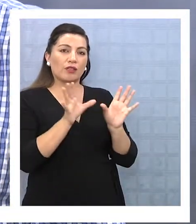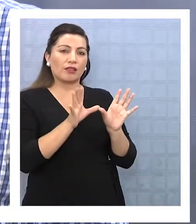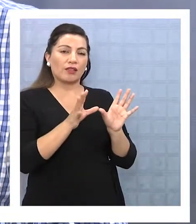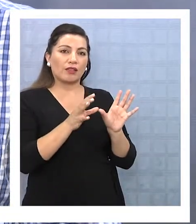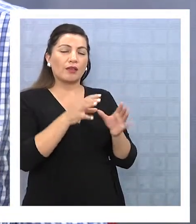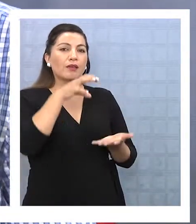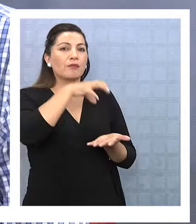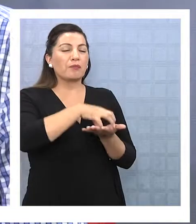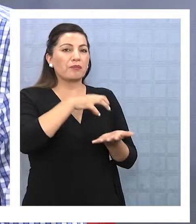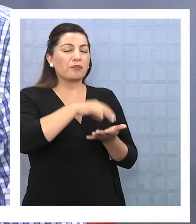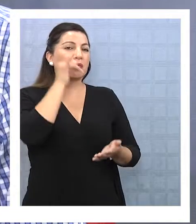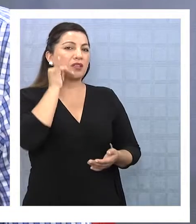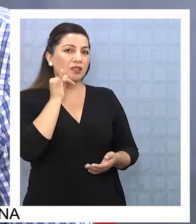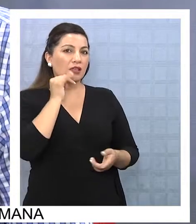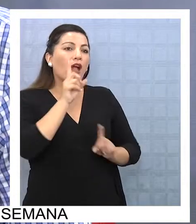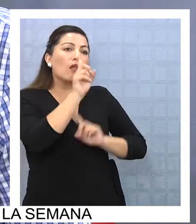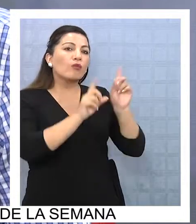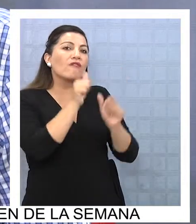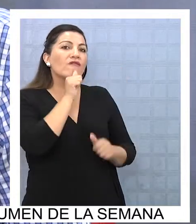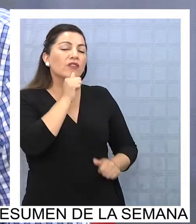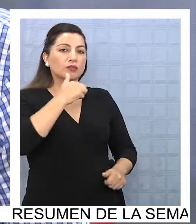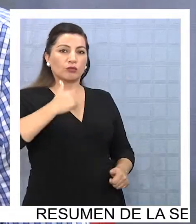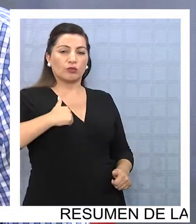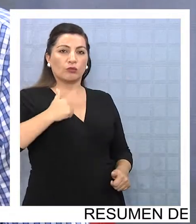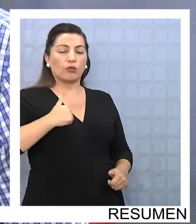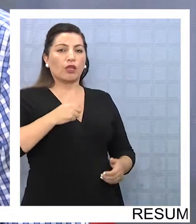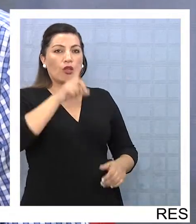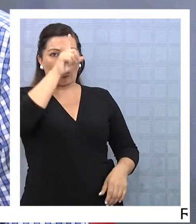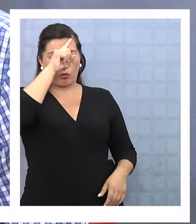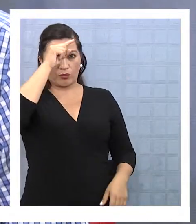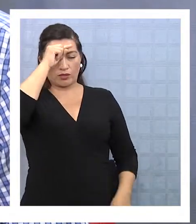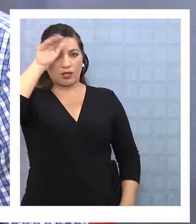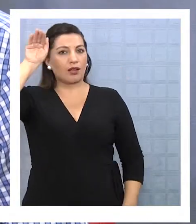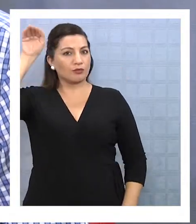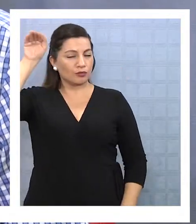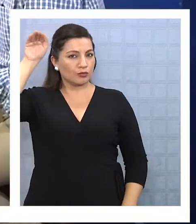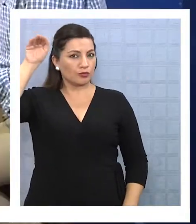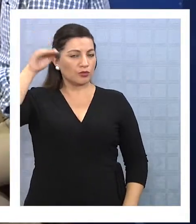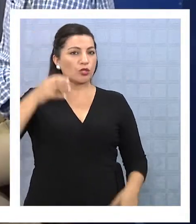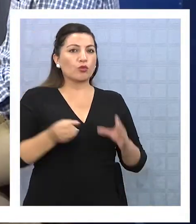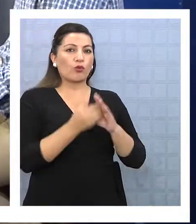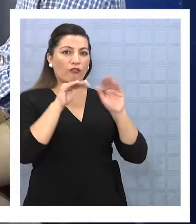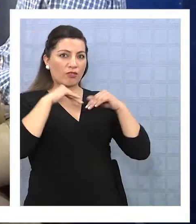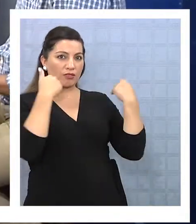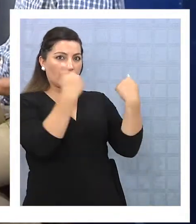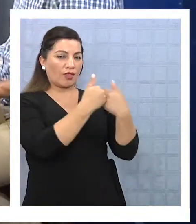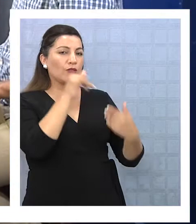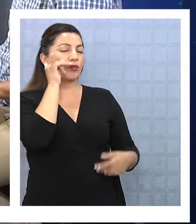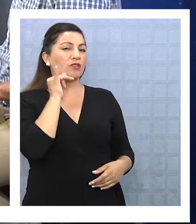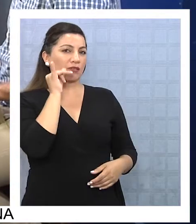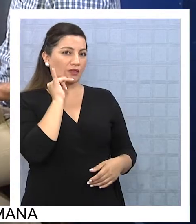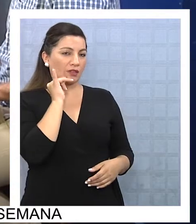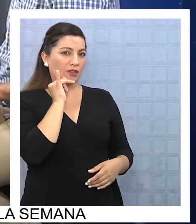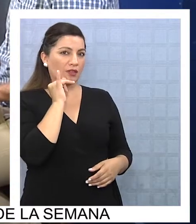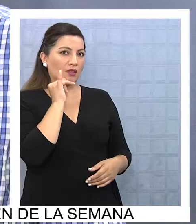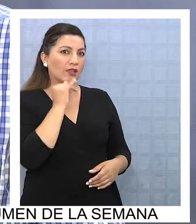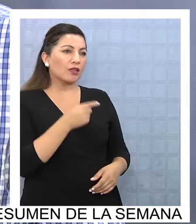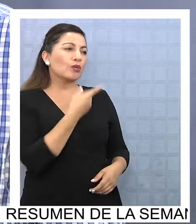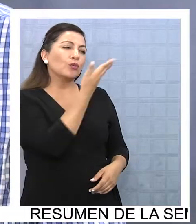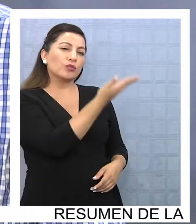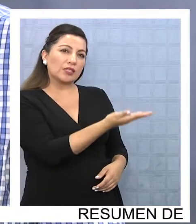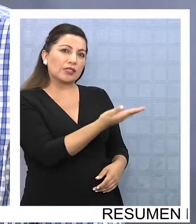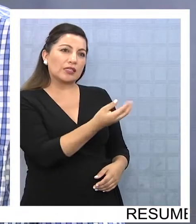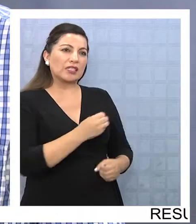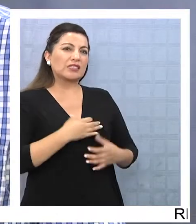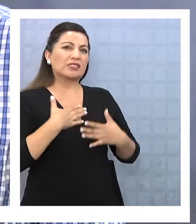nuestra región, hay algunos que todavía no se cumplen. El Hospital Moderno para Alto Hospicio, el nuevo Estadio para Iquique, en fin. ¿Qué